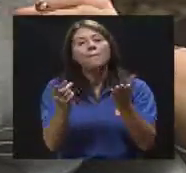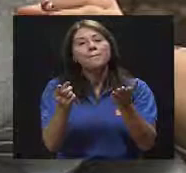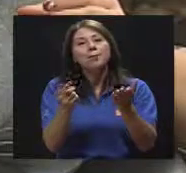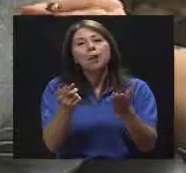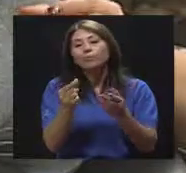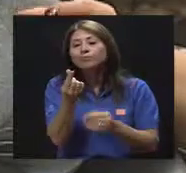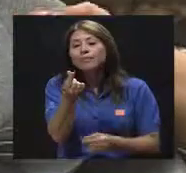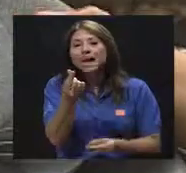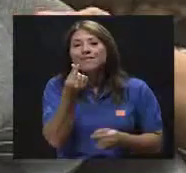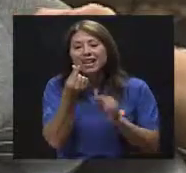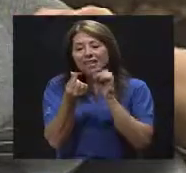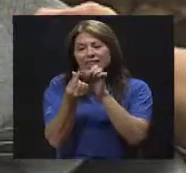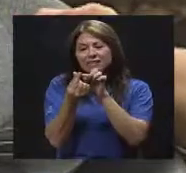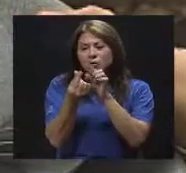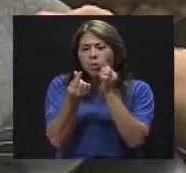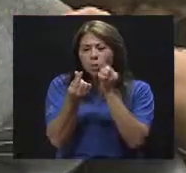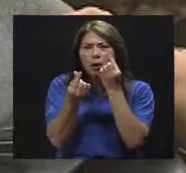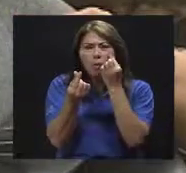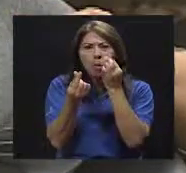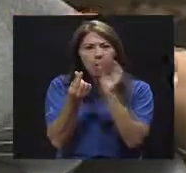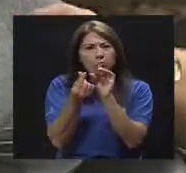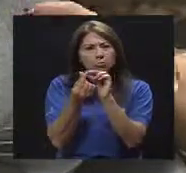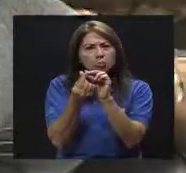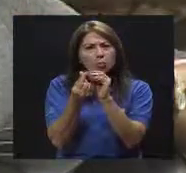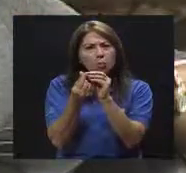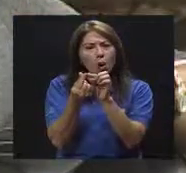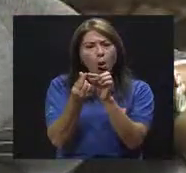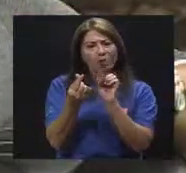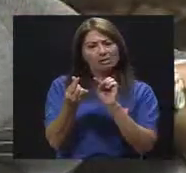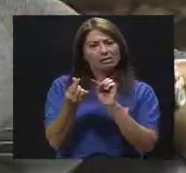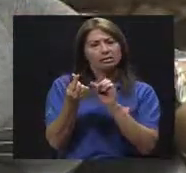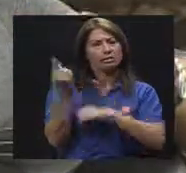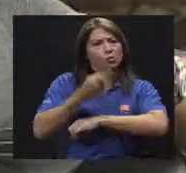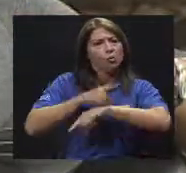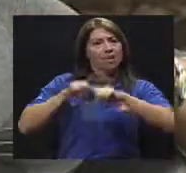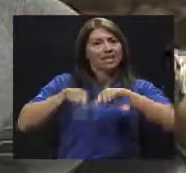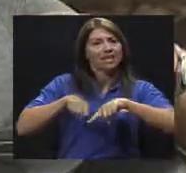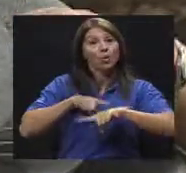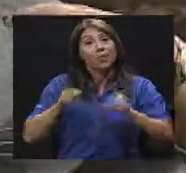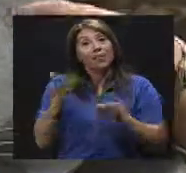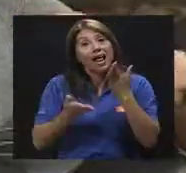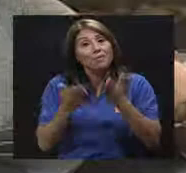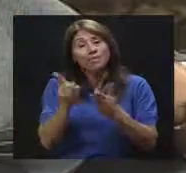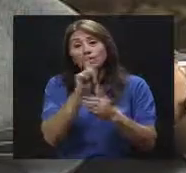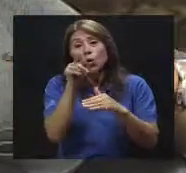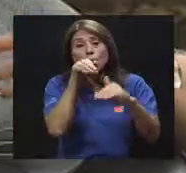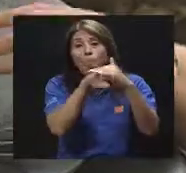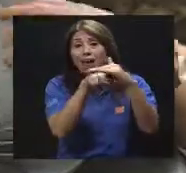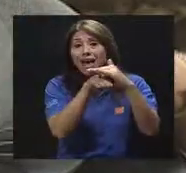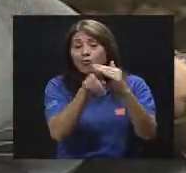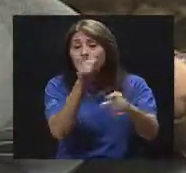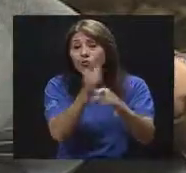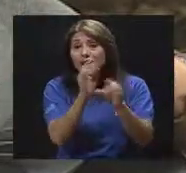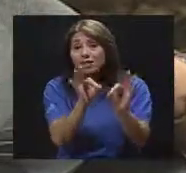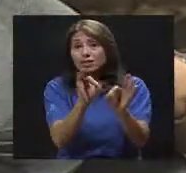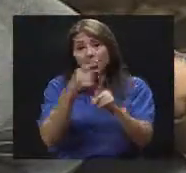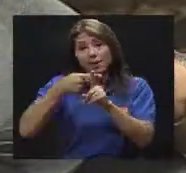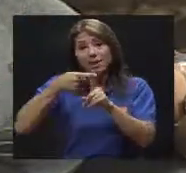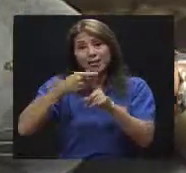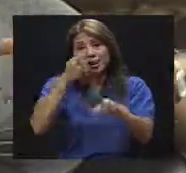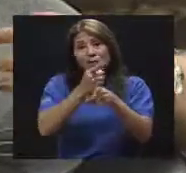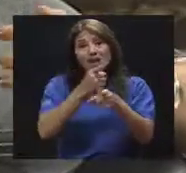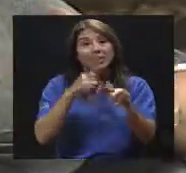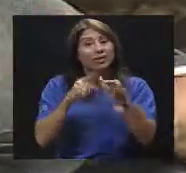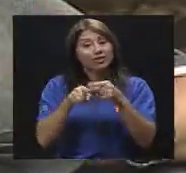ejemplo, tabletas que de pronto uno ve que tienen como moho, aunque no hayan vencido, si no fueron almacenadas de manera correcta, con la humedad y temperatura